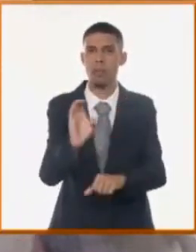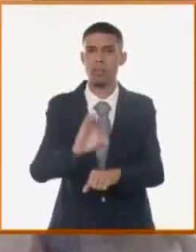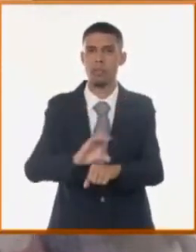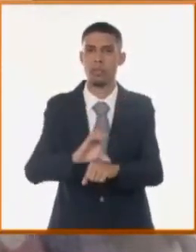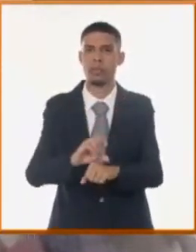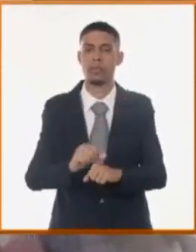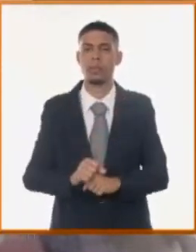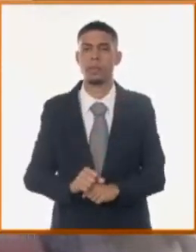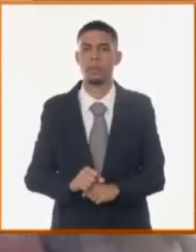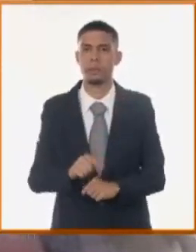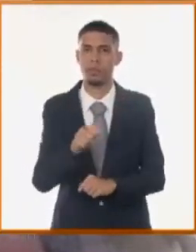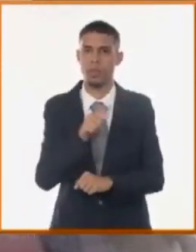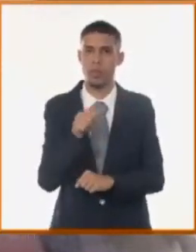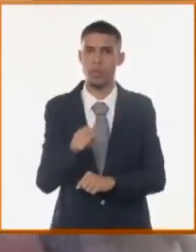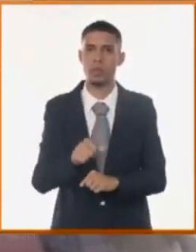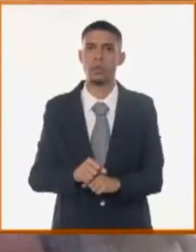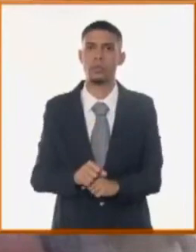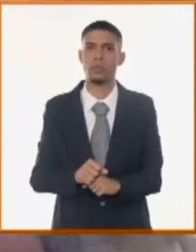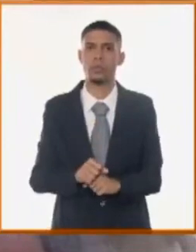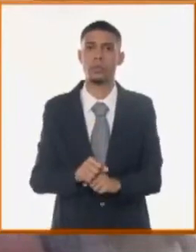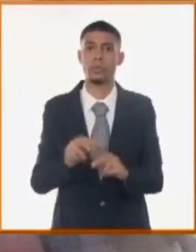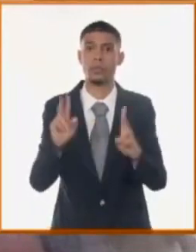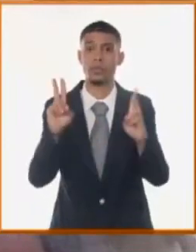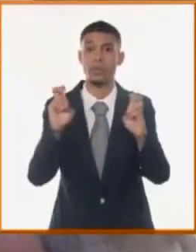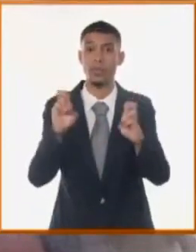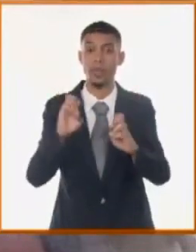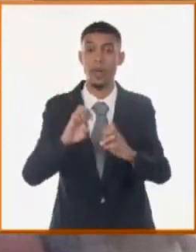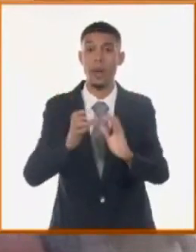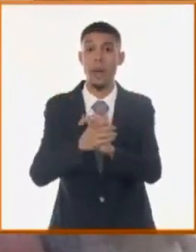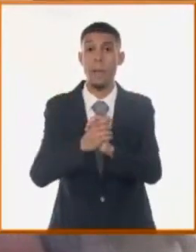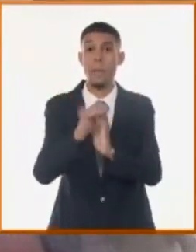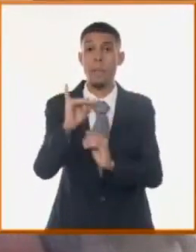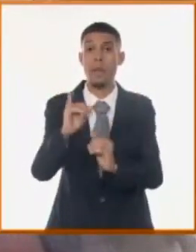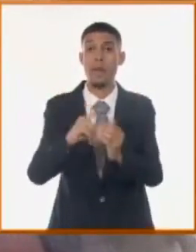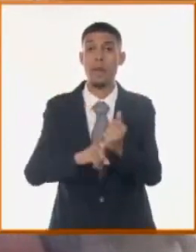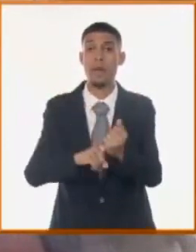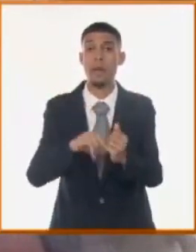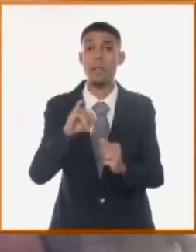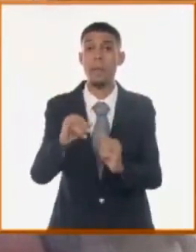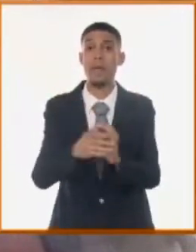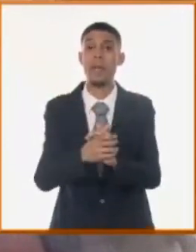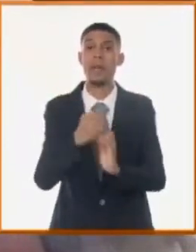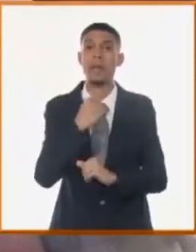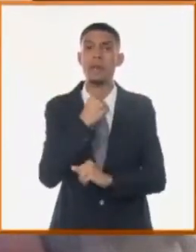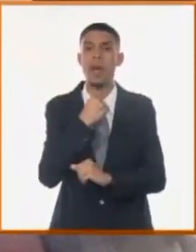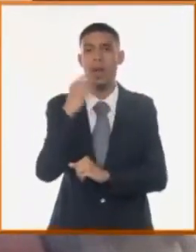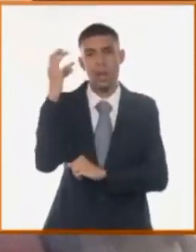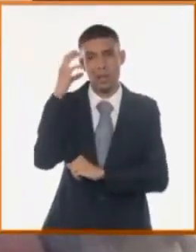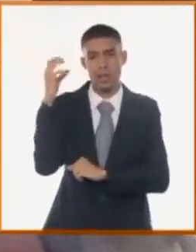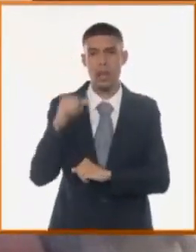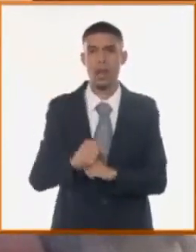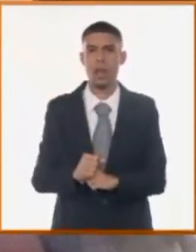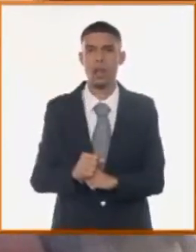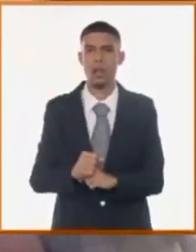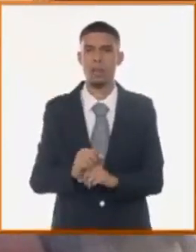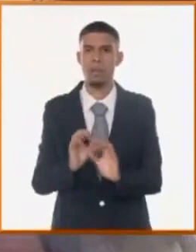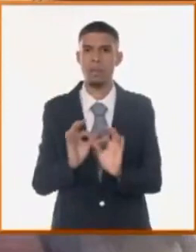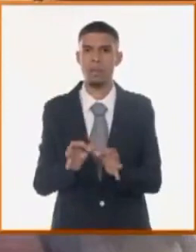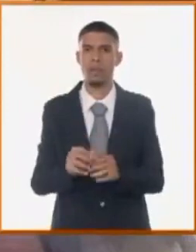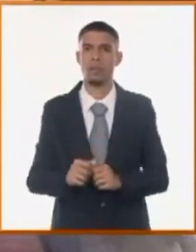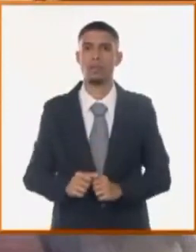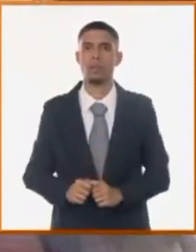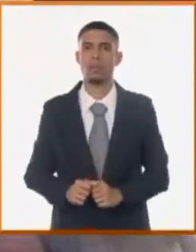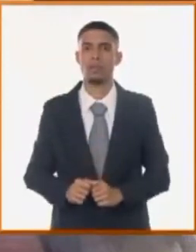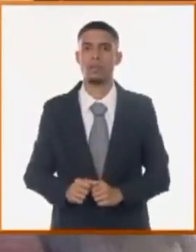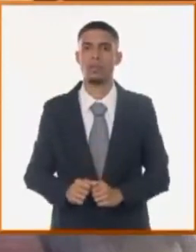Dani. El tema de las MIPYMES estatales, que es una experiencia nueva que el grupo empresarial ha estado impulsando y que